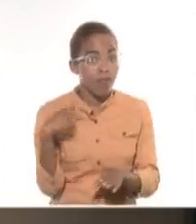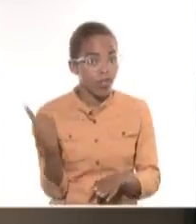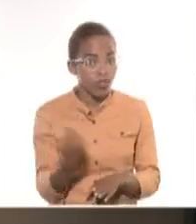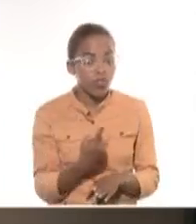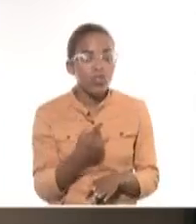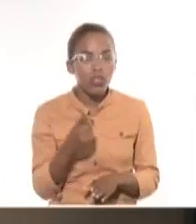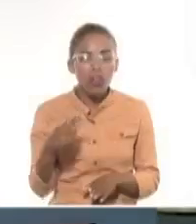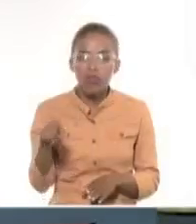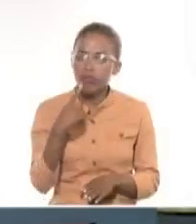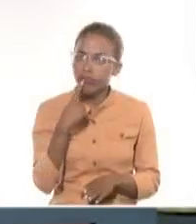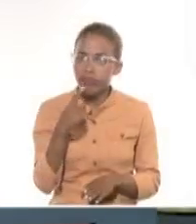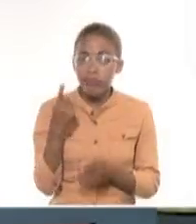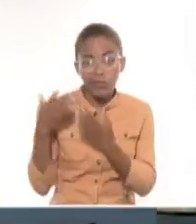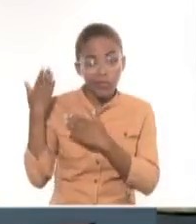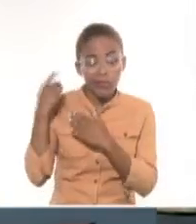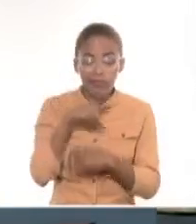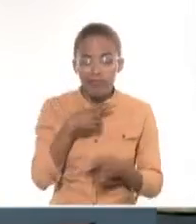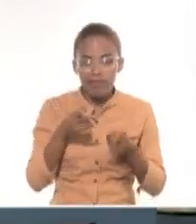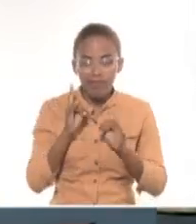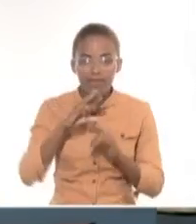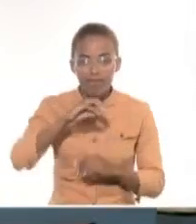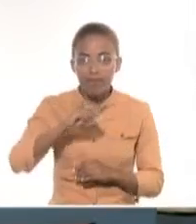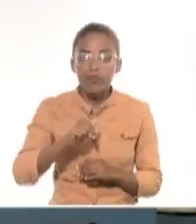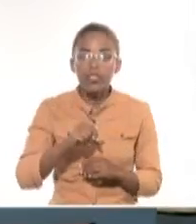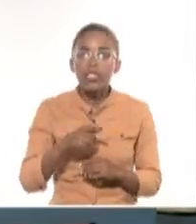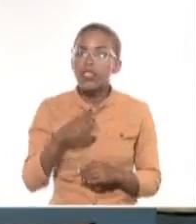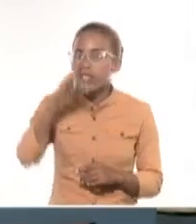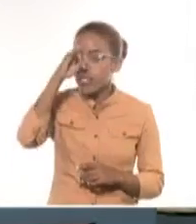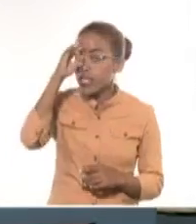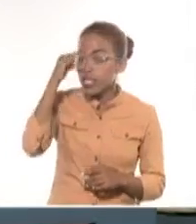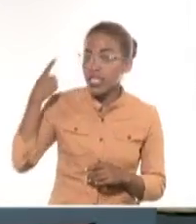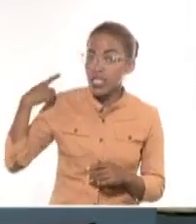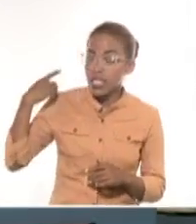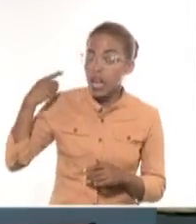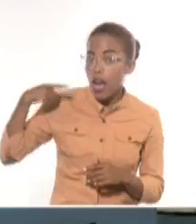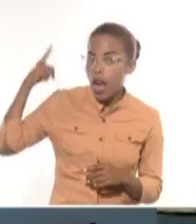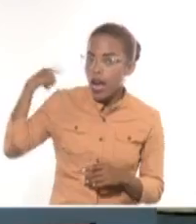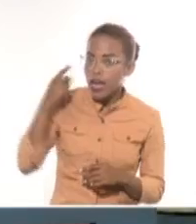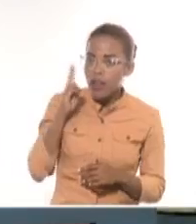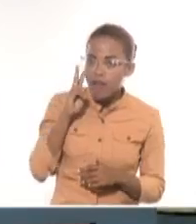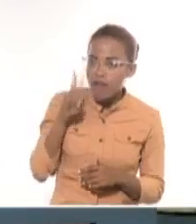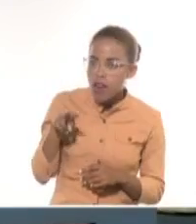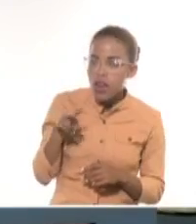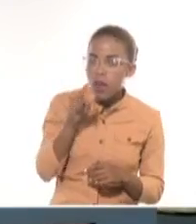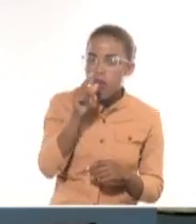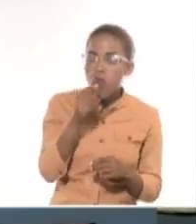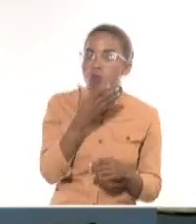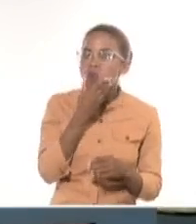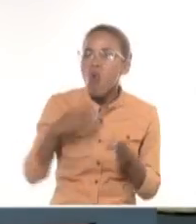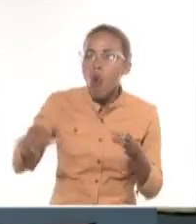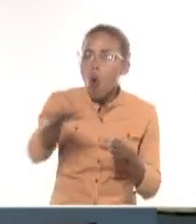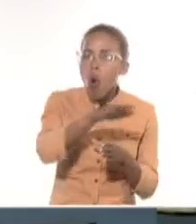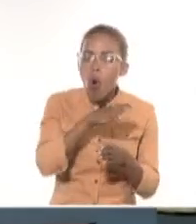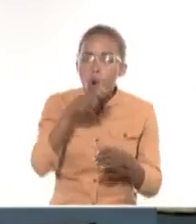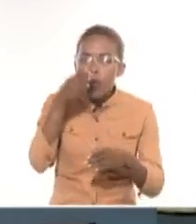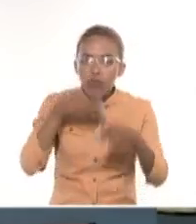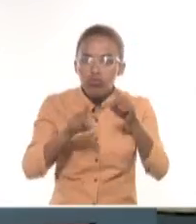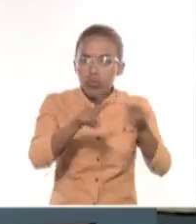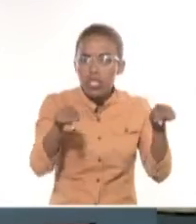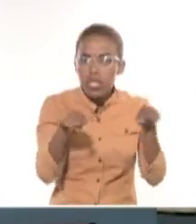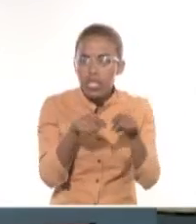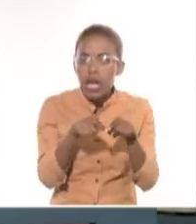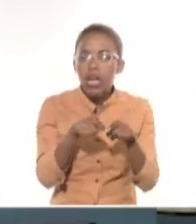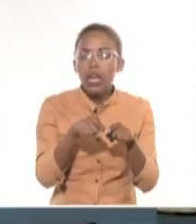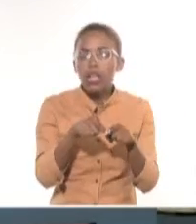mencionó. Que ayer lo veíamos, jóvenes, estudiantes de otras carreras, metidos en las salas de terapia intensiva, metidos